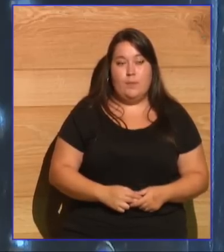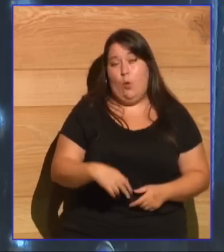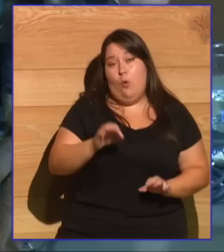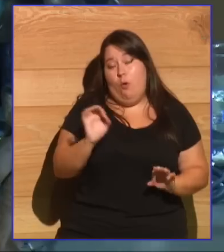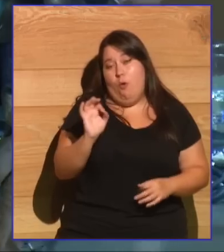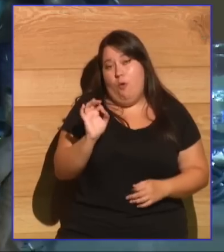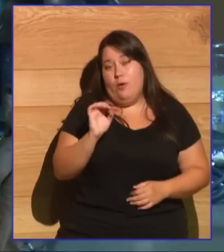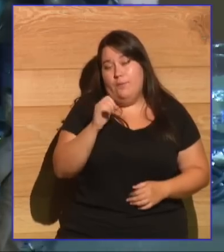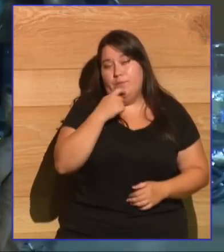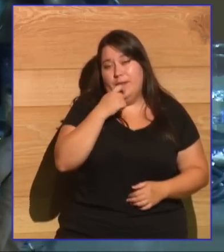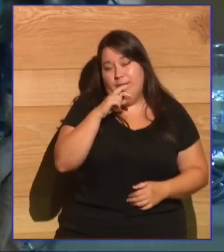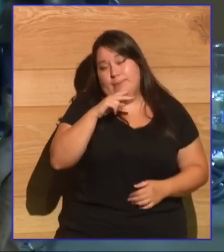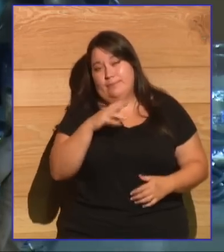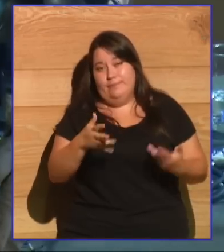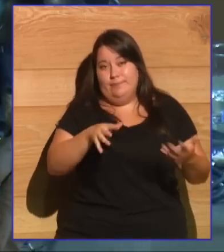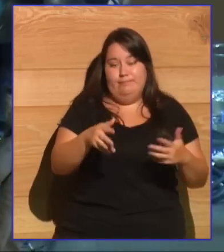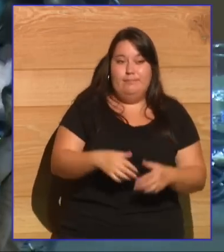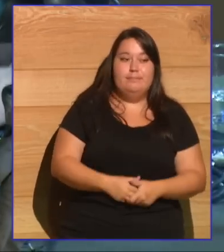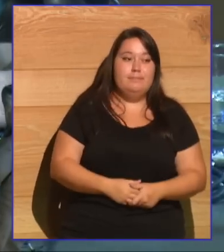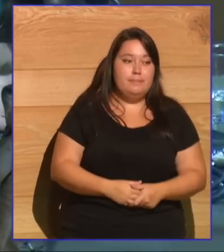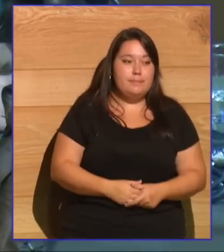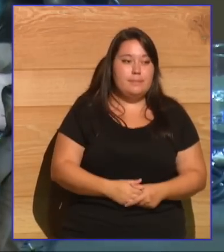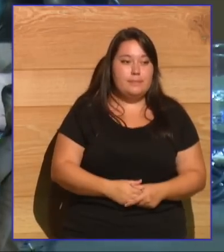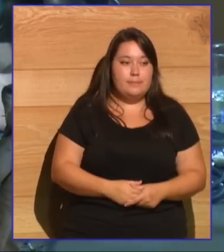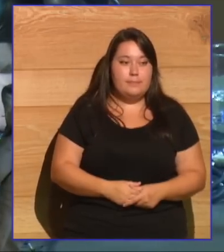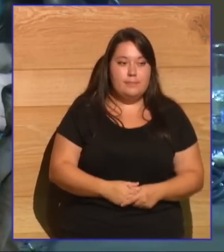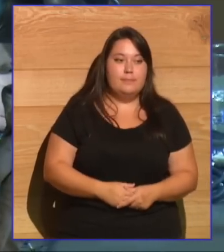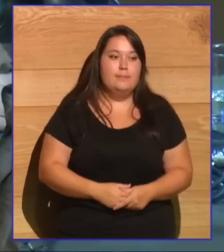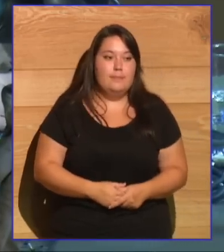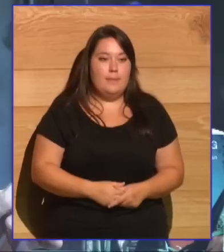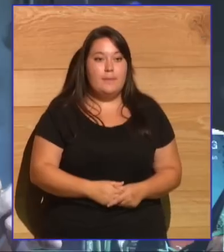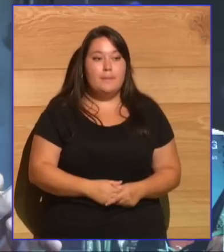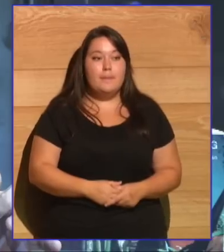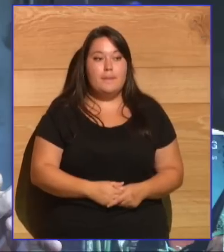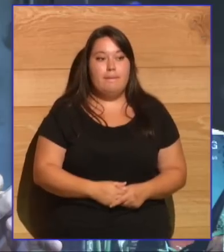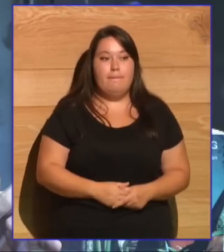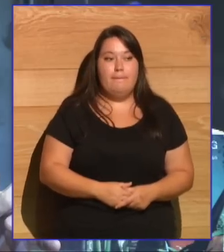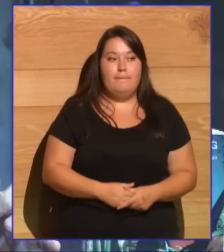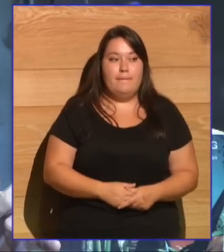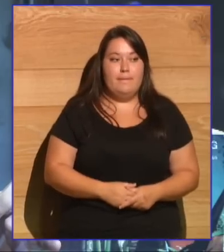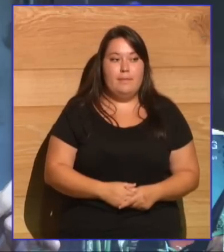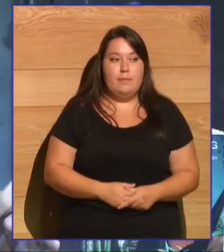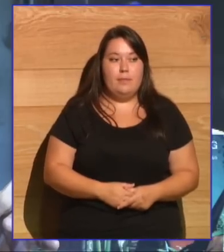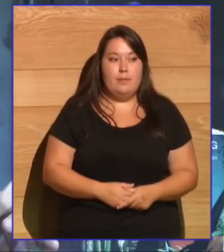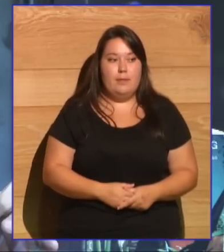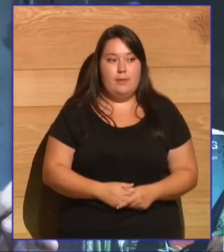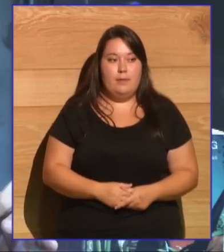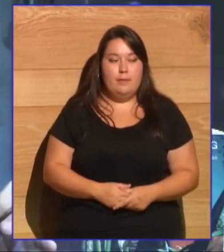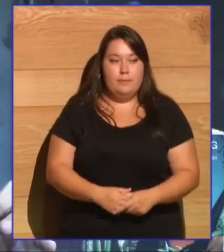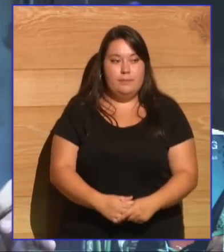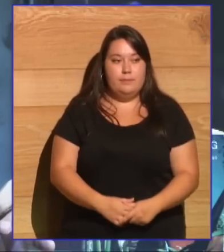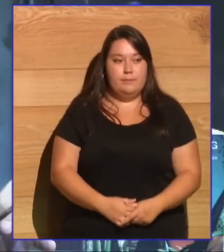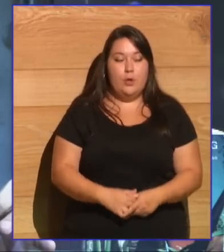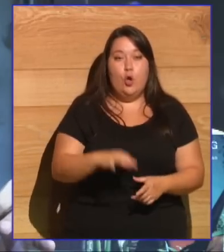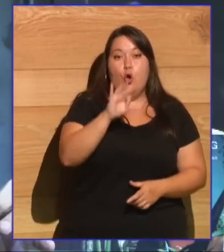correrán correrán su gran boom pero con su velan puede ser una forma nueva de imperativa shooter shooter creo que